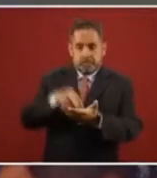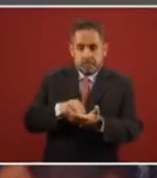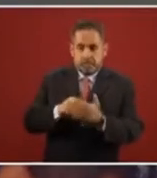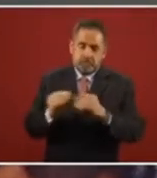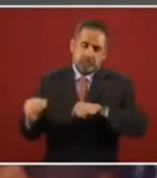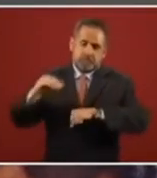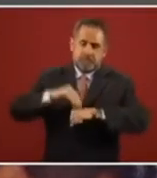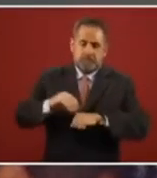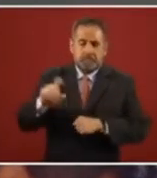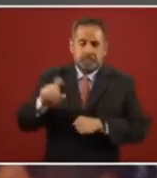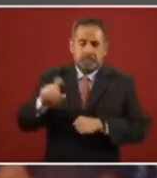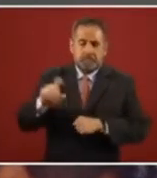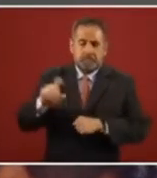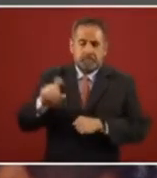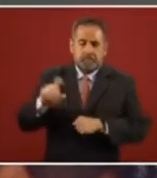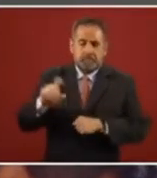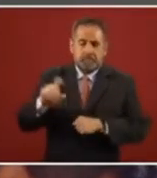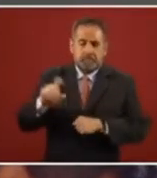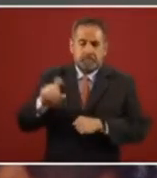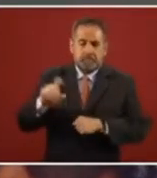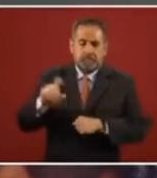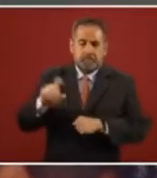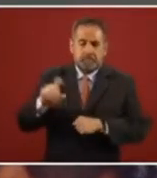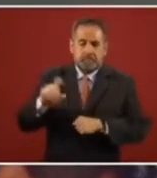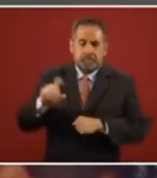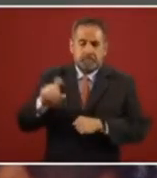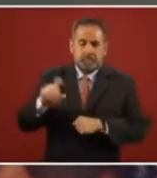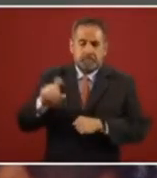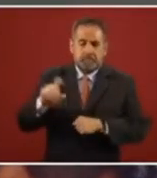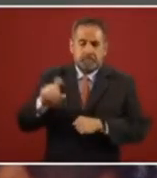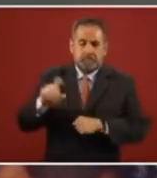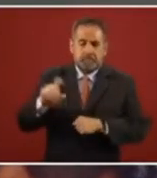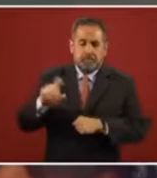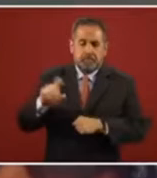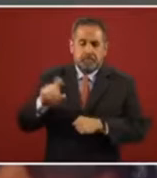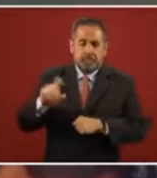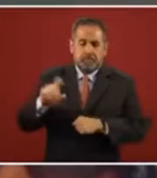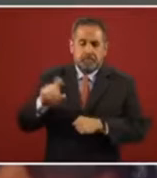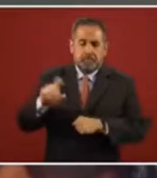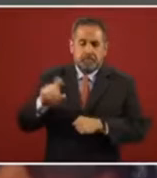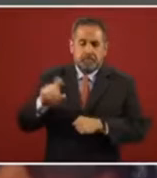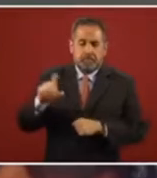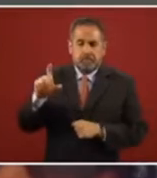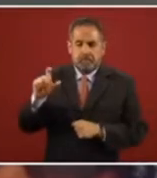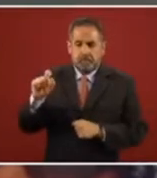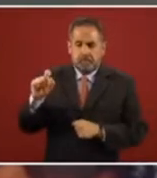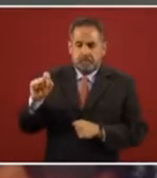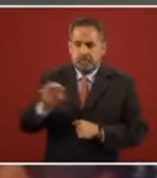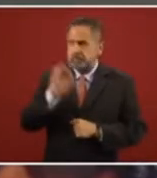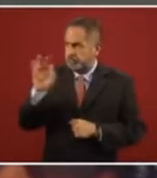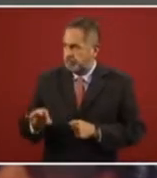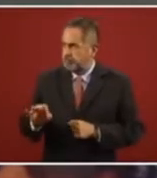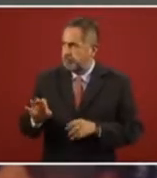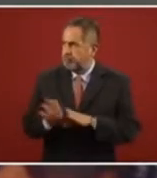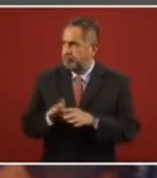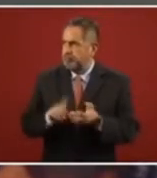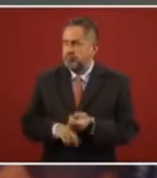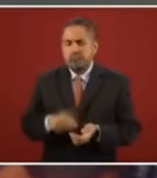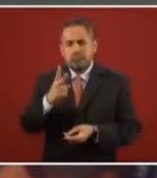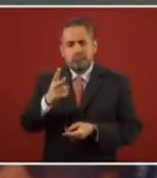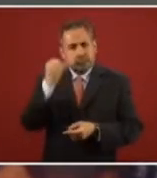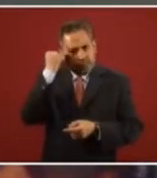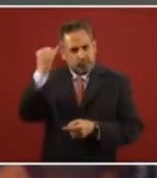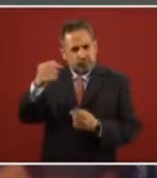ciento de manera global eran crisis juani per sant boi le voy a mencionar los rubros